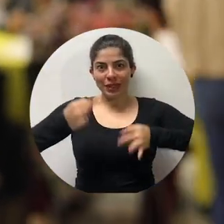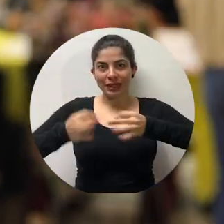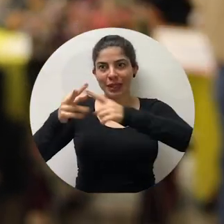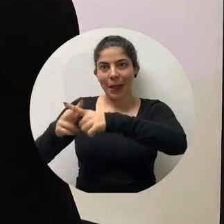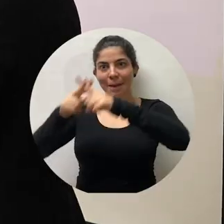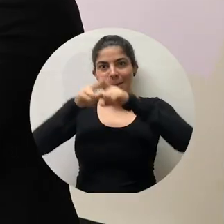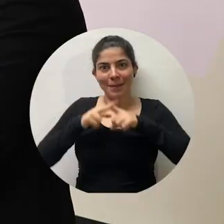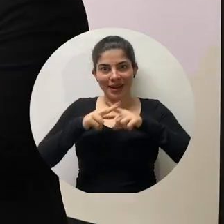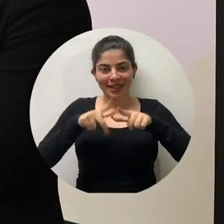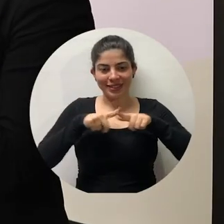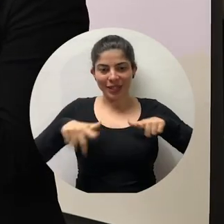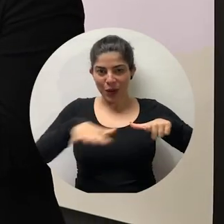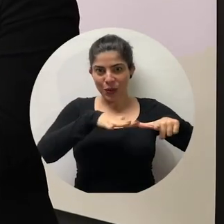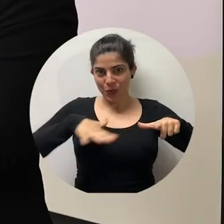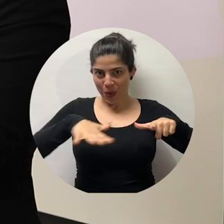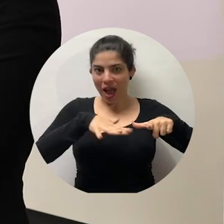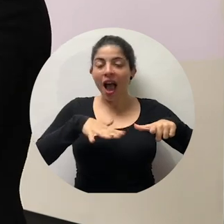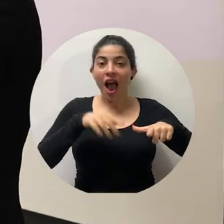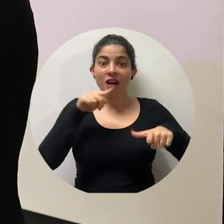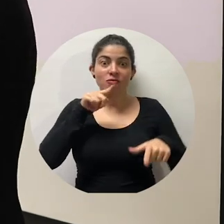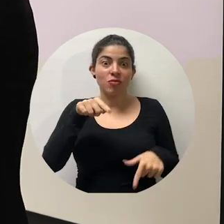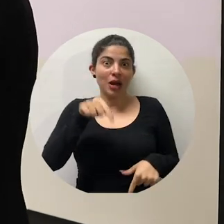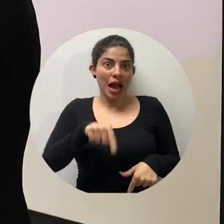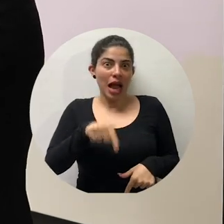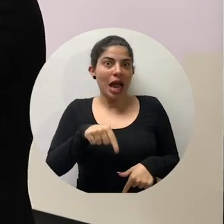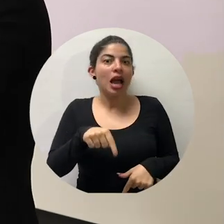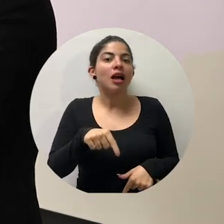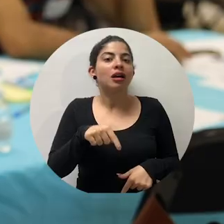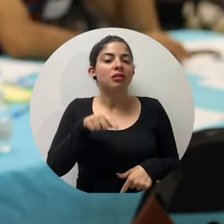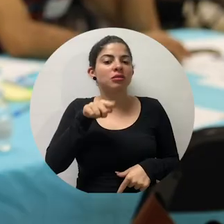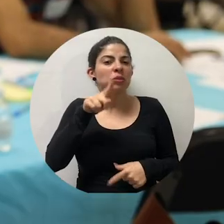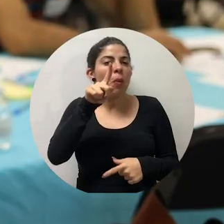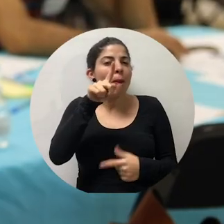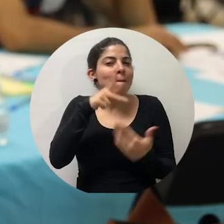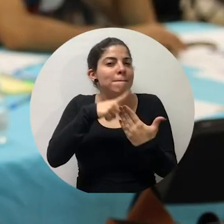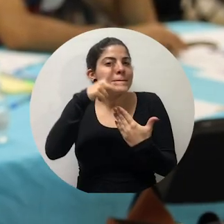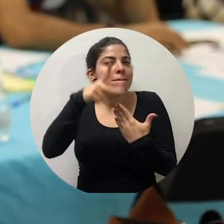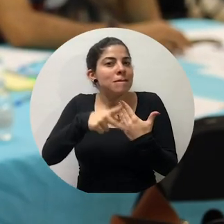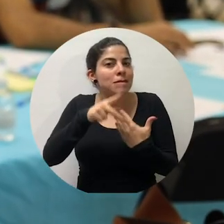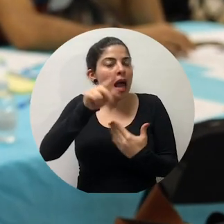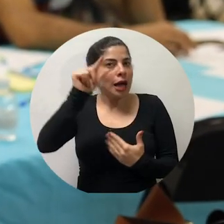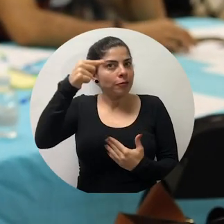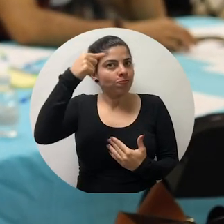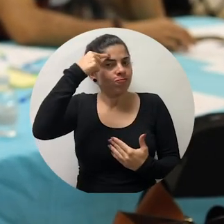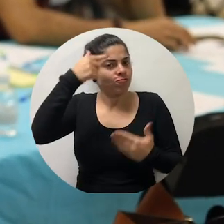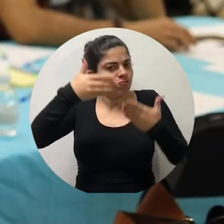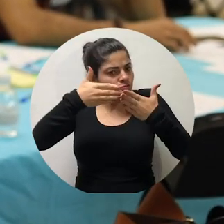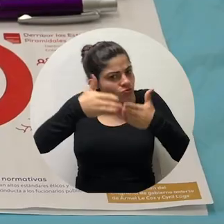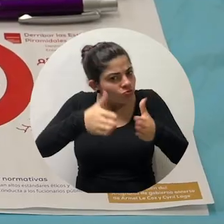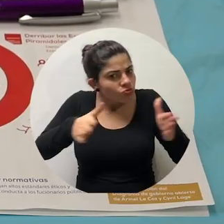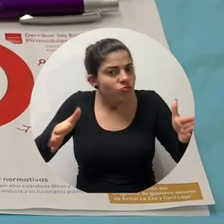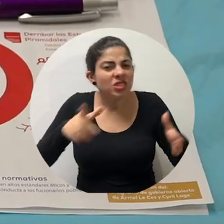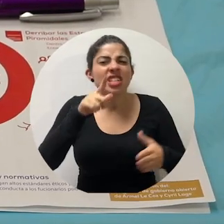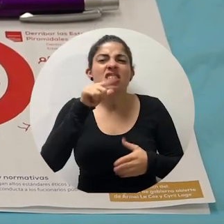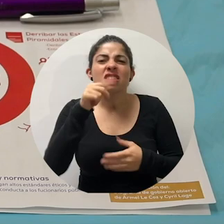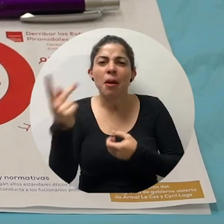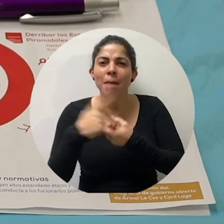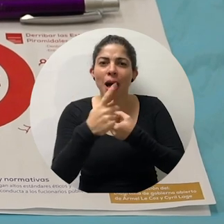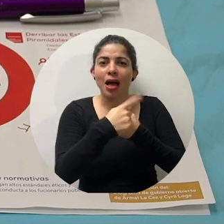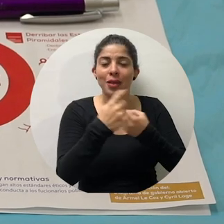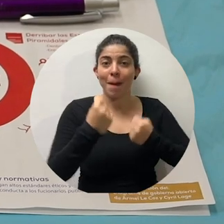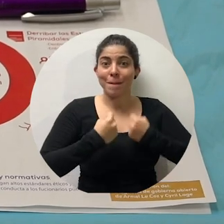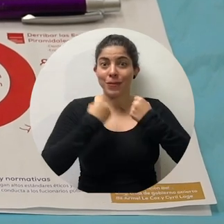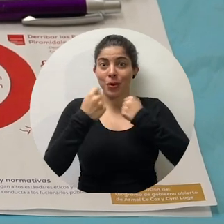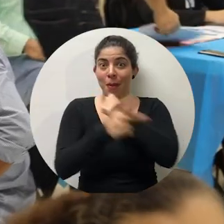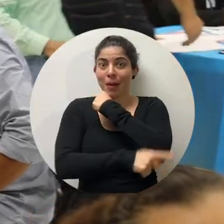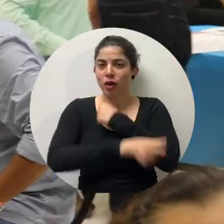prestado sus instalaciones, que además va a ser un plan de Estado abierto donde están participando